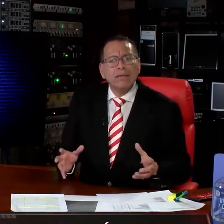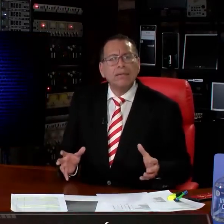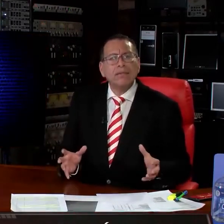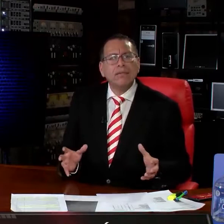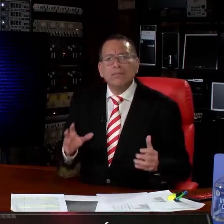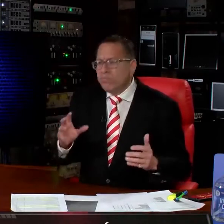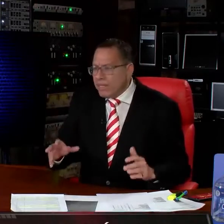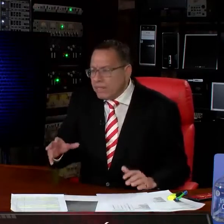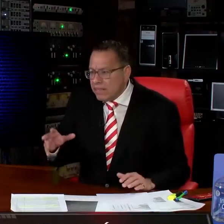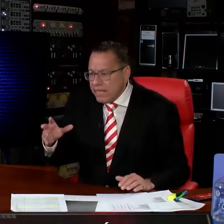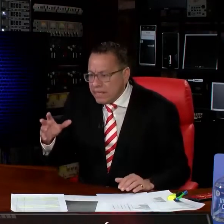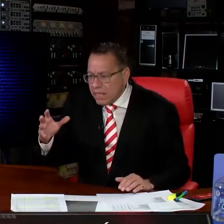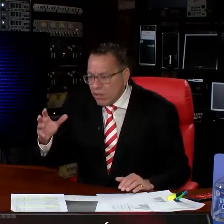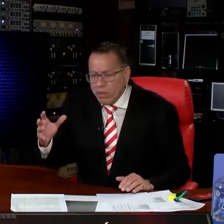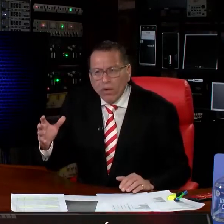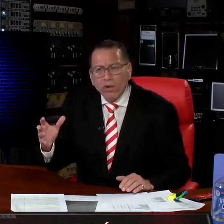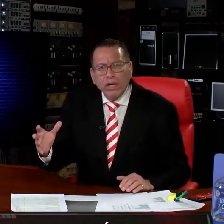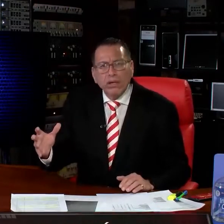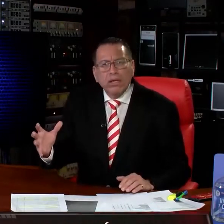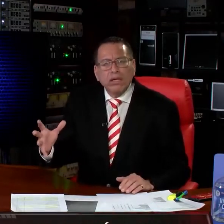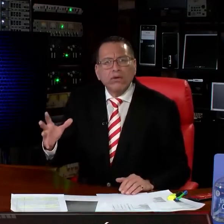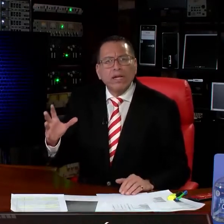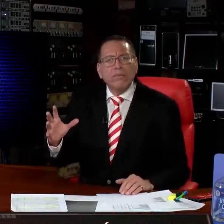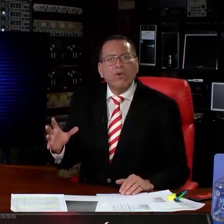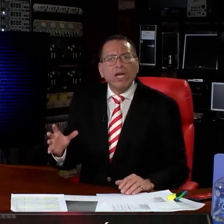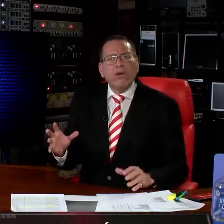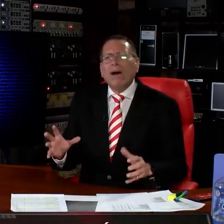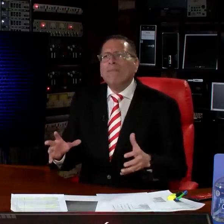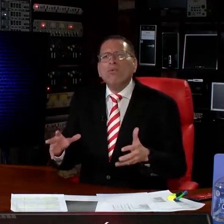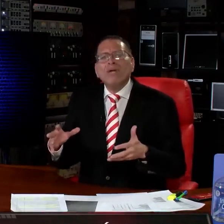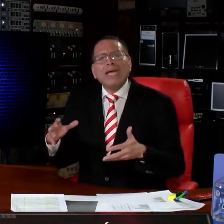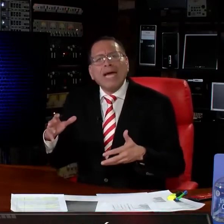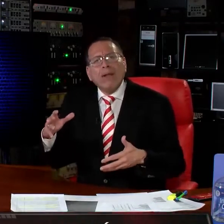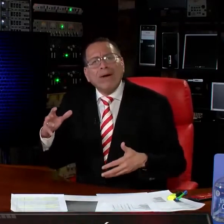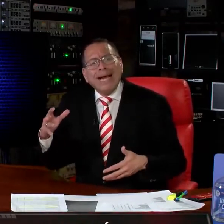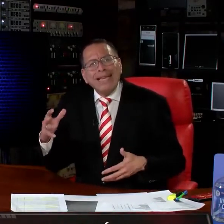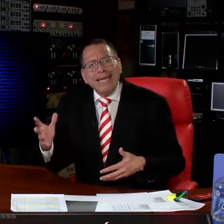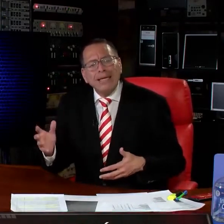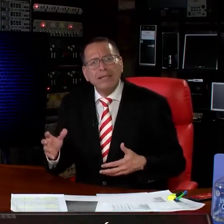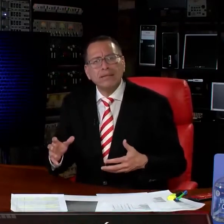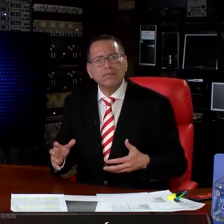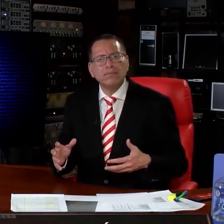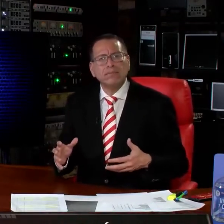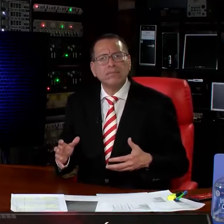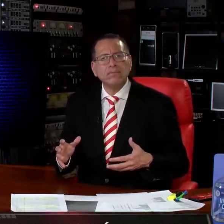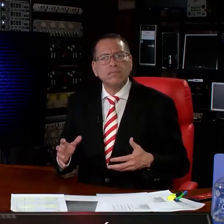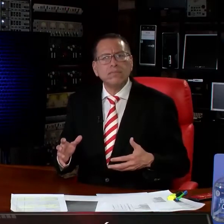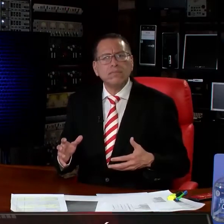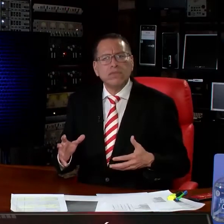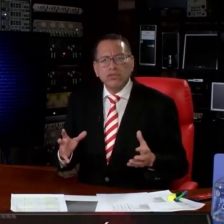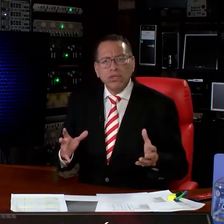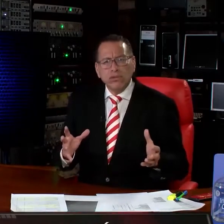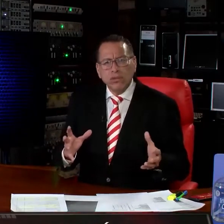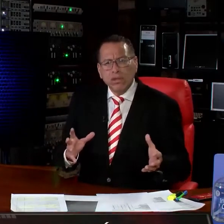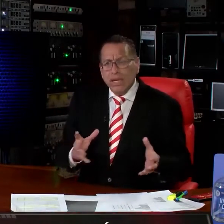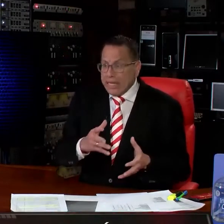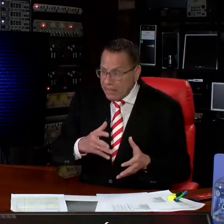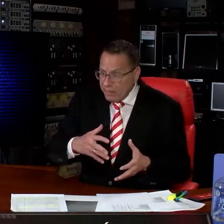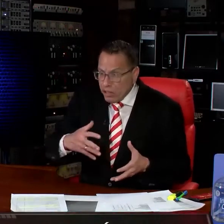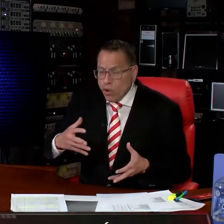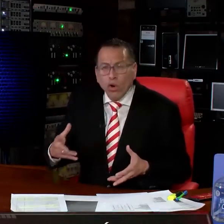Auroral, presidente del gobierno regional de Moquegua, muy allegado a Nadín, ¿no es